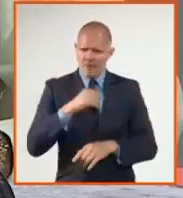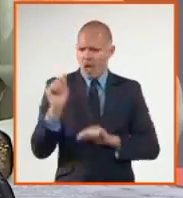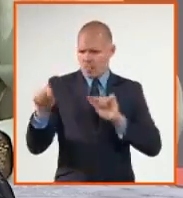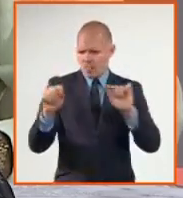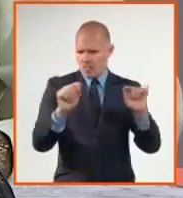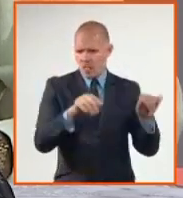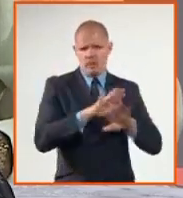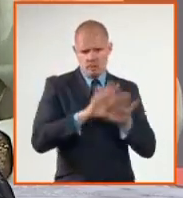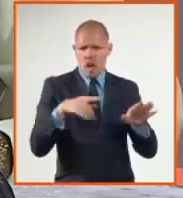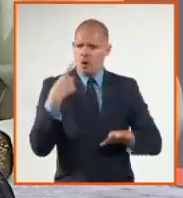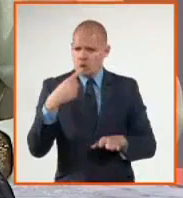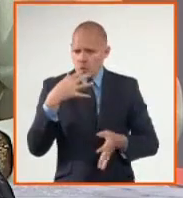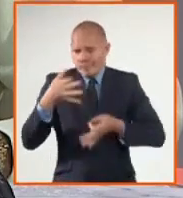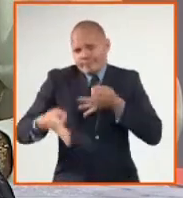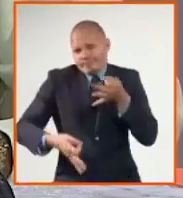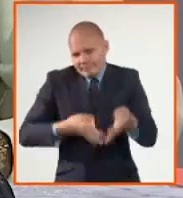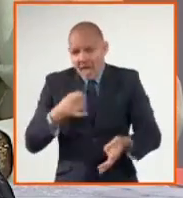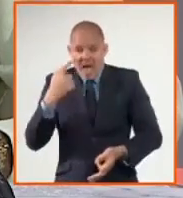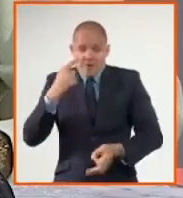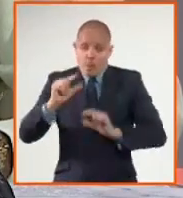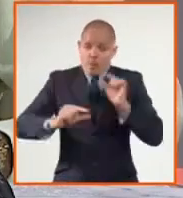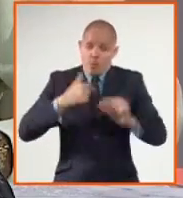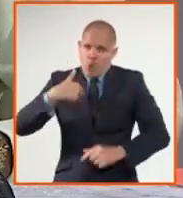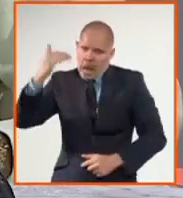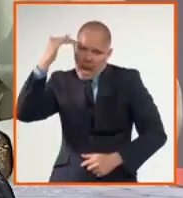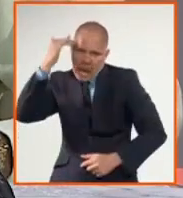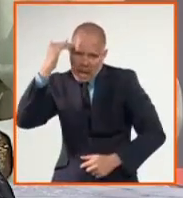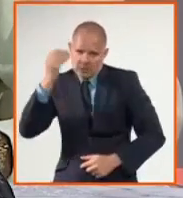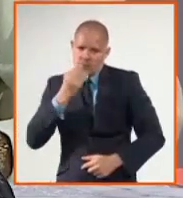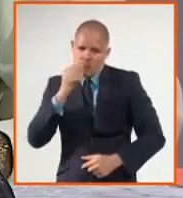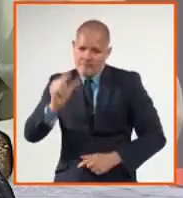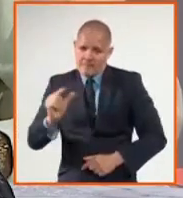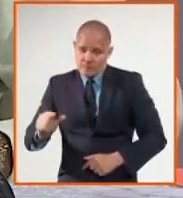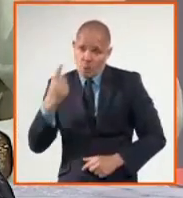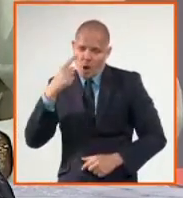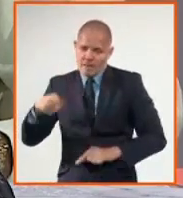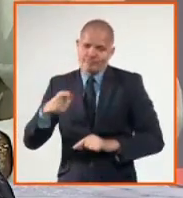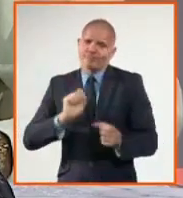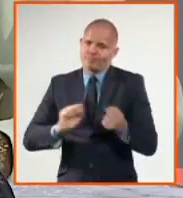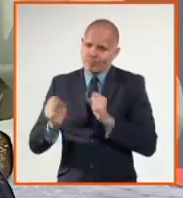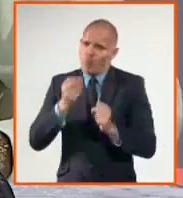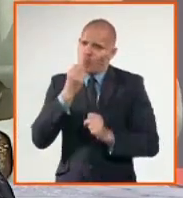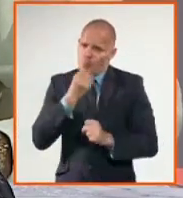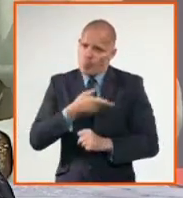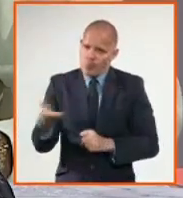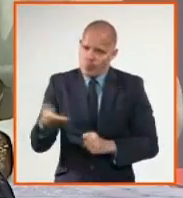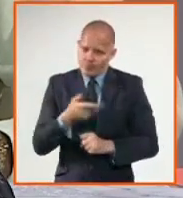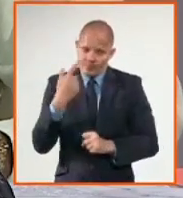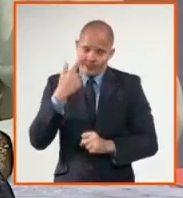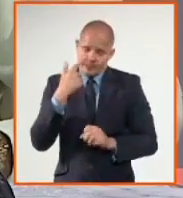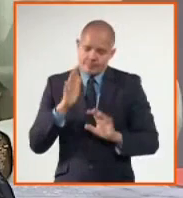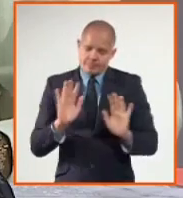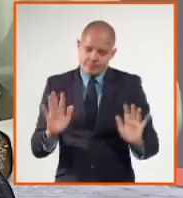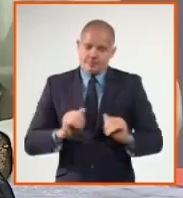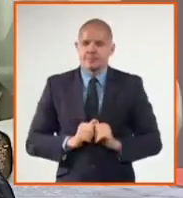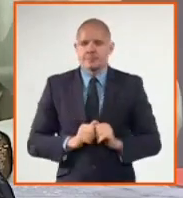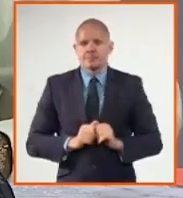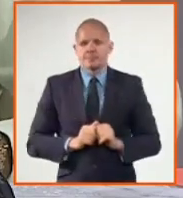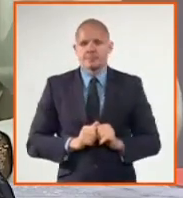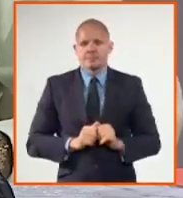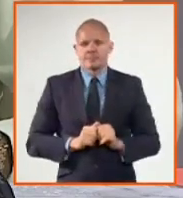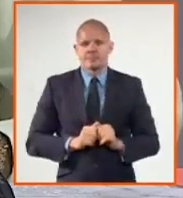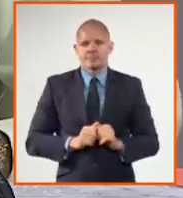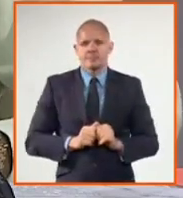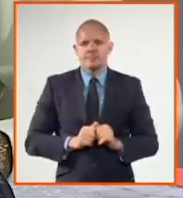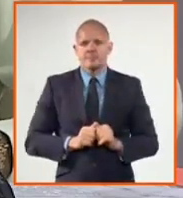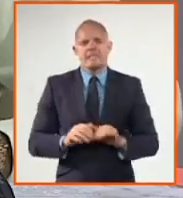también de imponer también que se puedan cumplir todas las medidas que de uso racional de la energía que estamos que